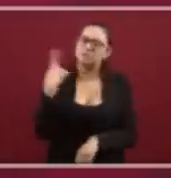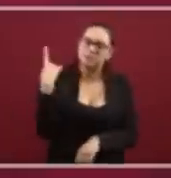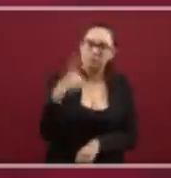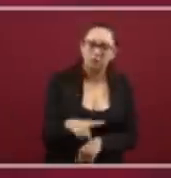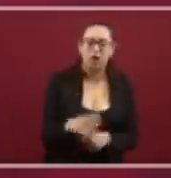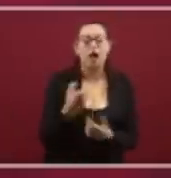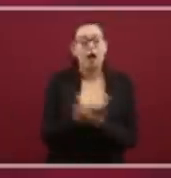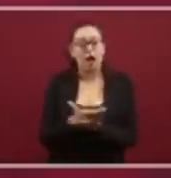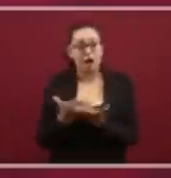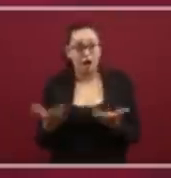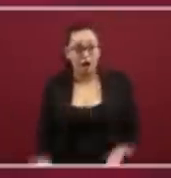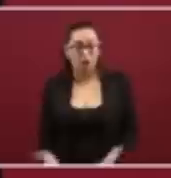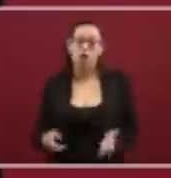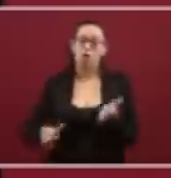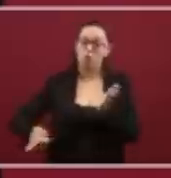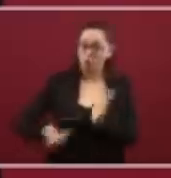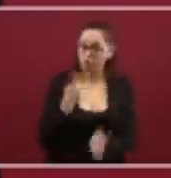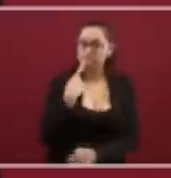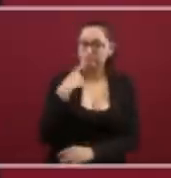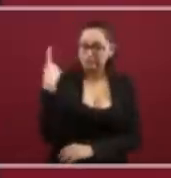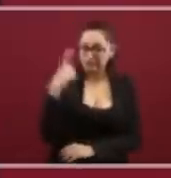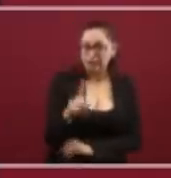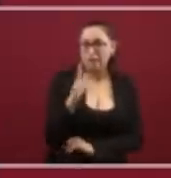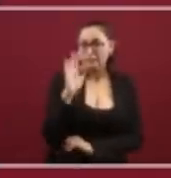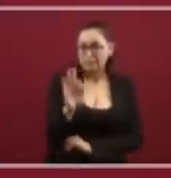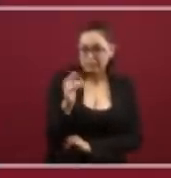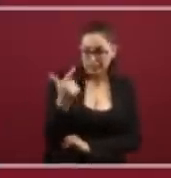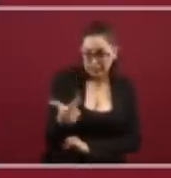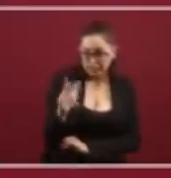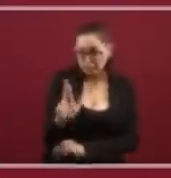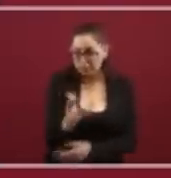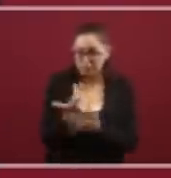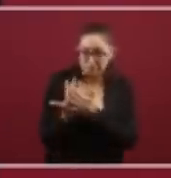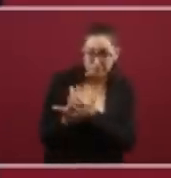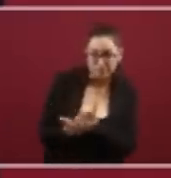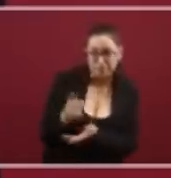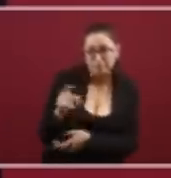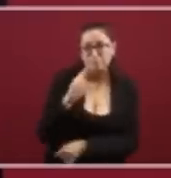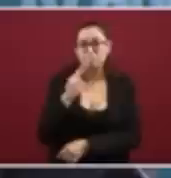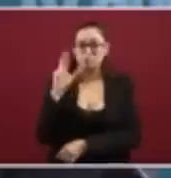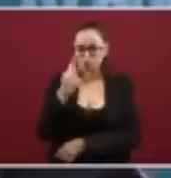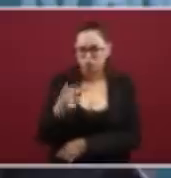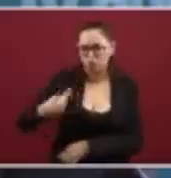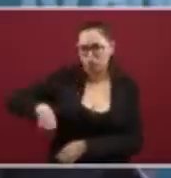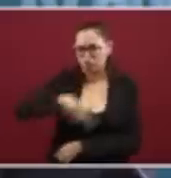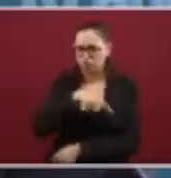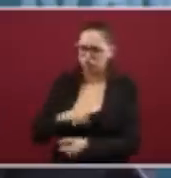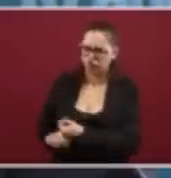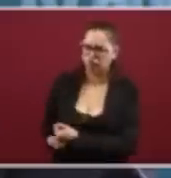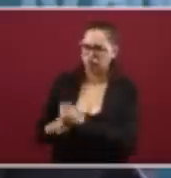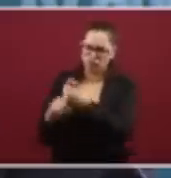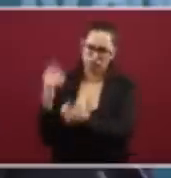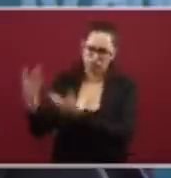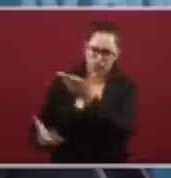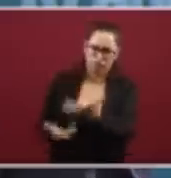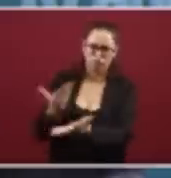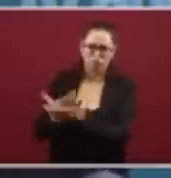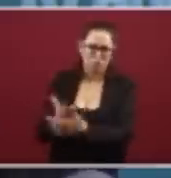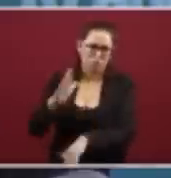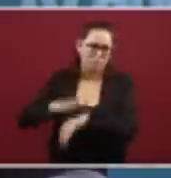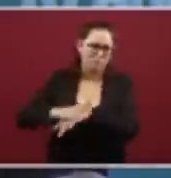fiscalía general de la república para ratificarla y en su caso también reforzarla y también ampliar la denuncia